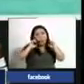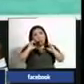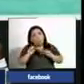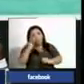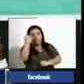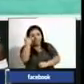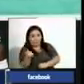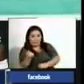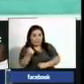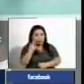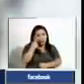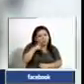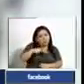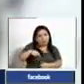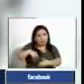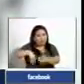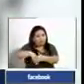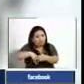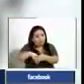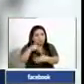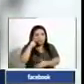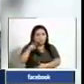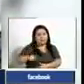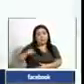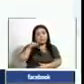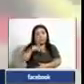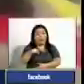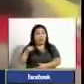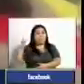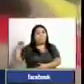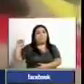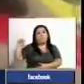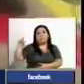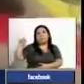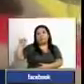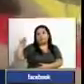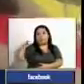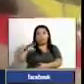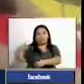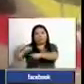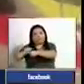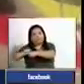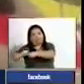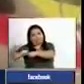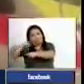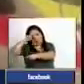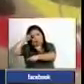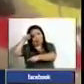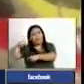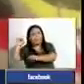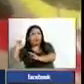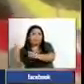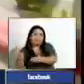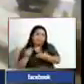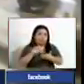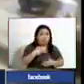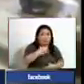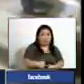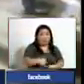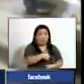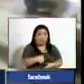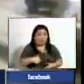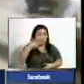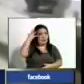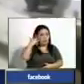el jugador de la escudera nacional de rugby italiana Maxim Bandà, que dejó de entrenarse para ayudar a la Cruz Amarilla de su ciudad,